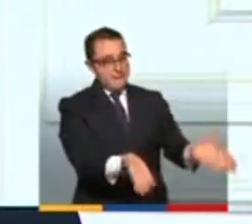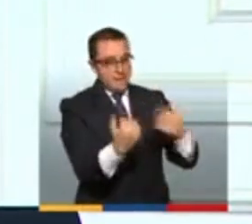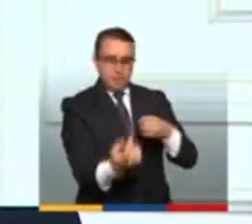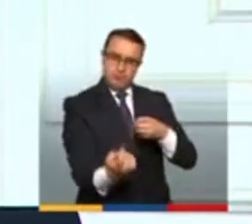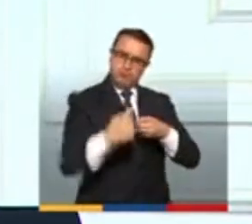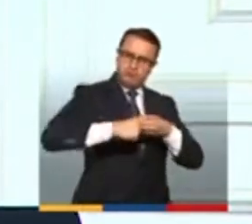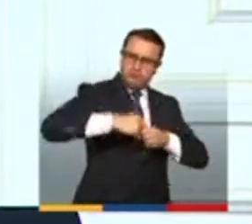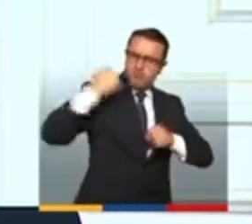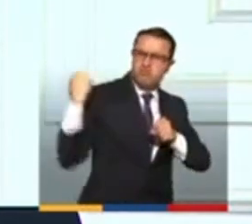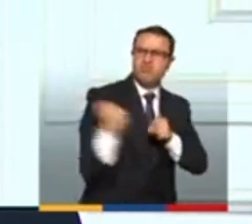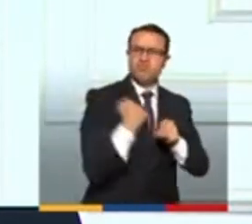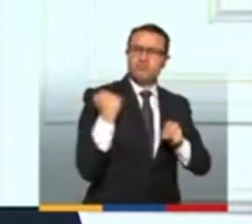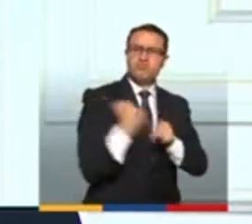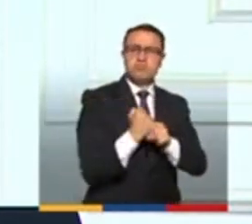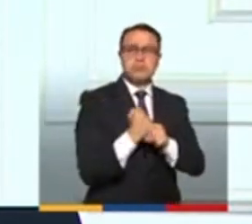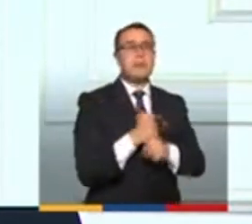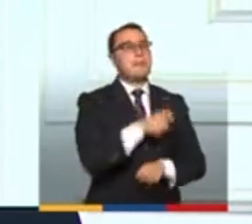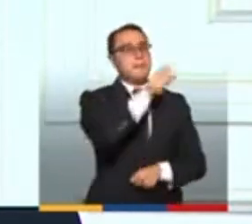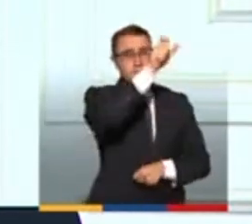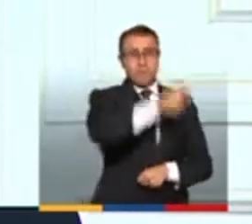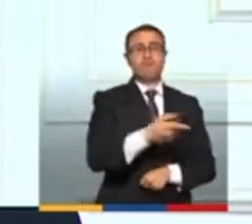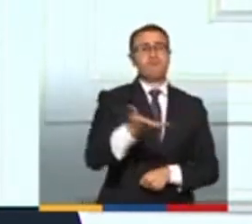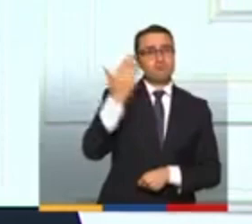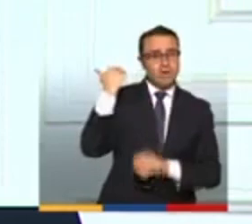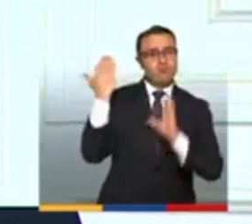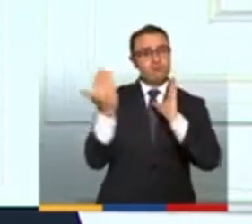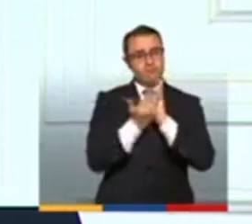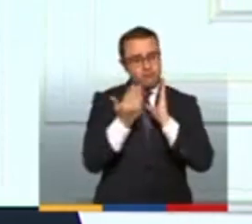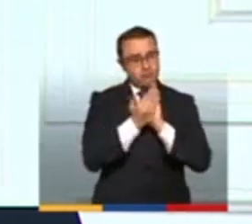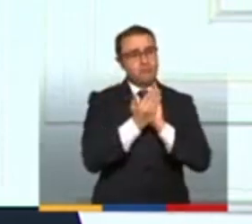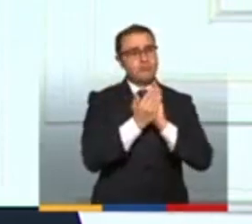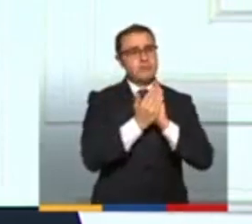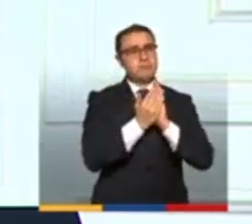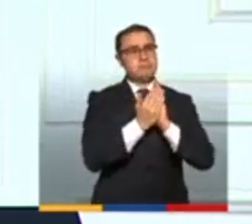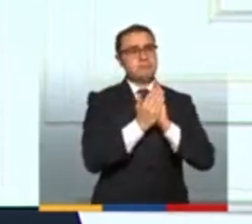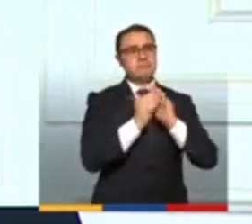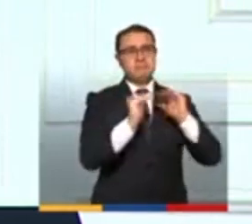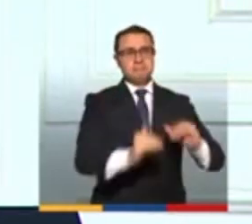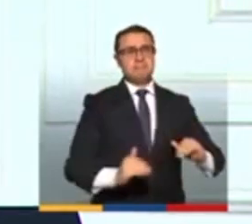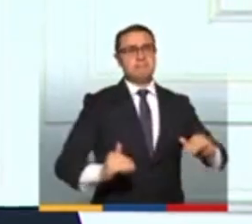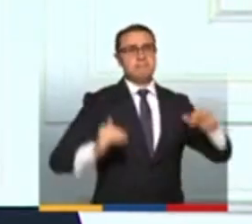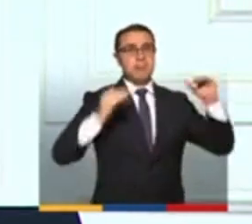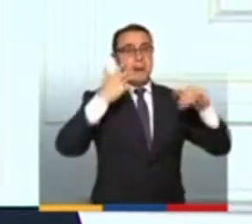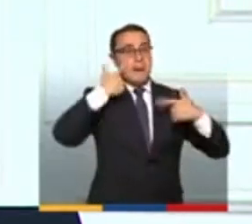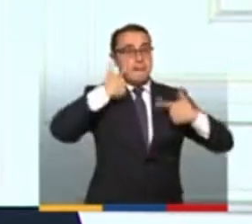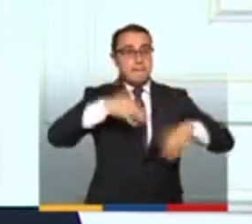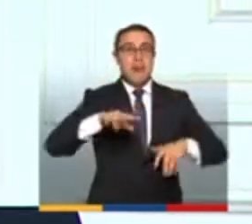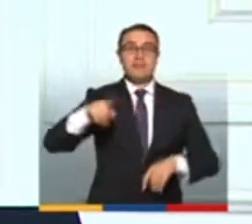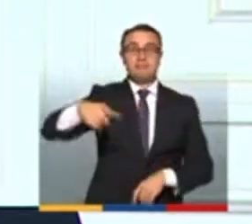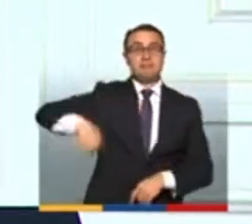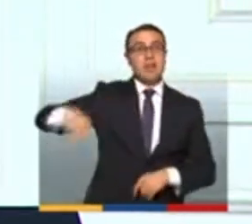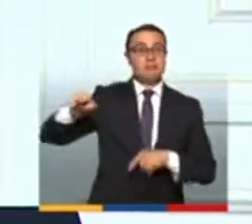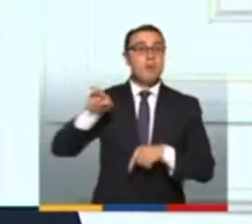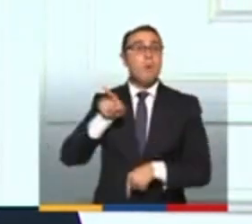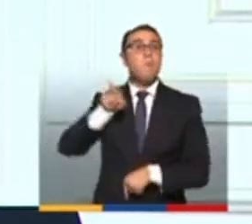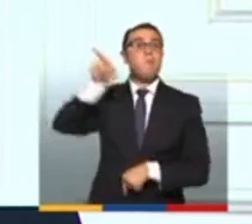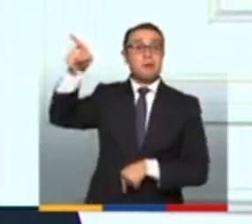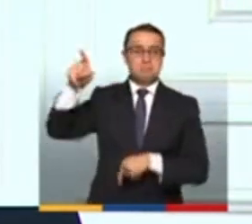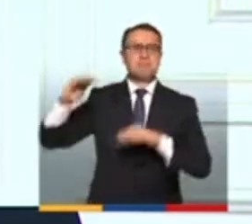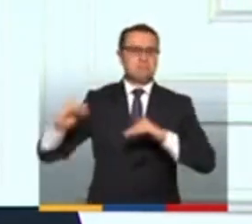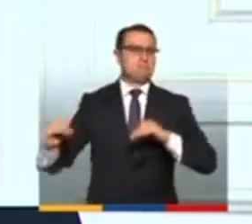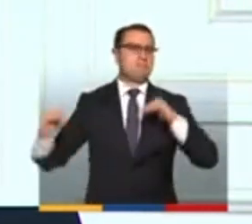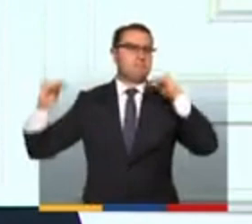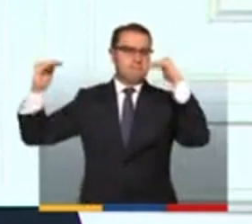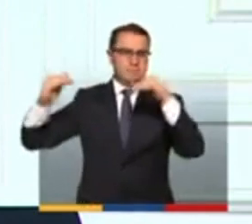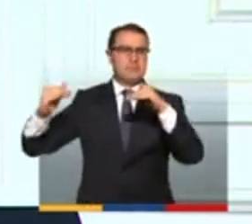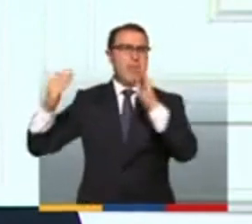con sus grados de escolaridad, que al parecer son más altos los de allá que los de acá, lamentablemente,